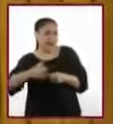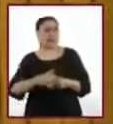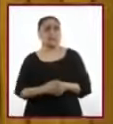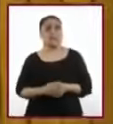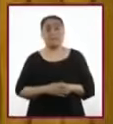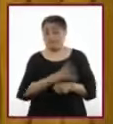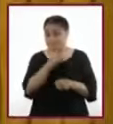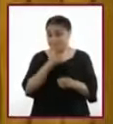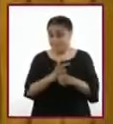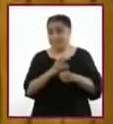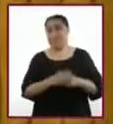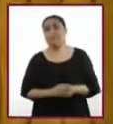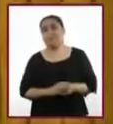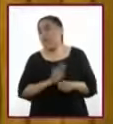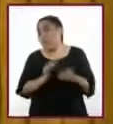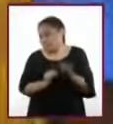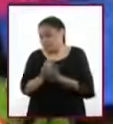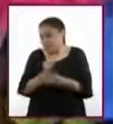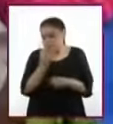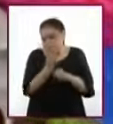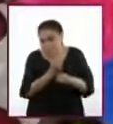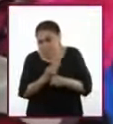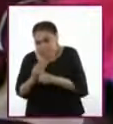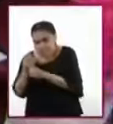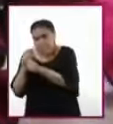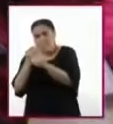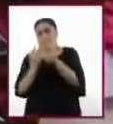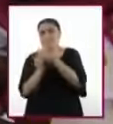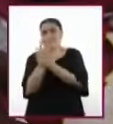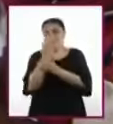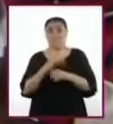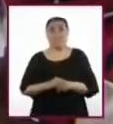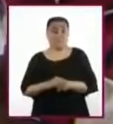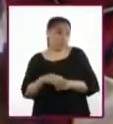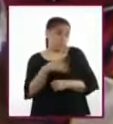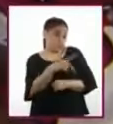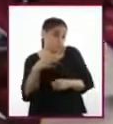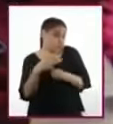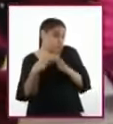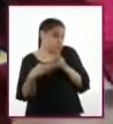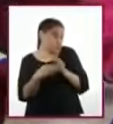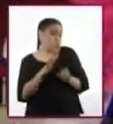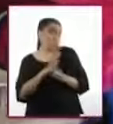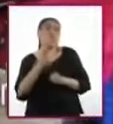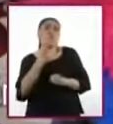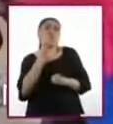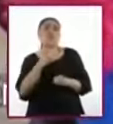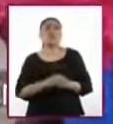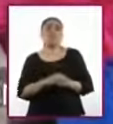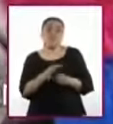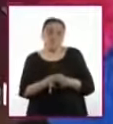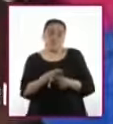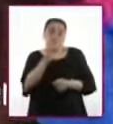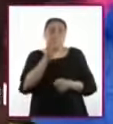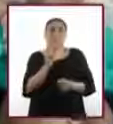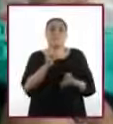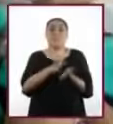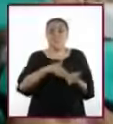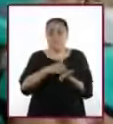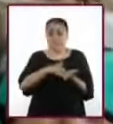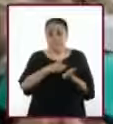Paso 2. Construcción del títere. Los materiales que utilizaremos son la base de un rollo de papel